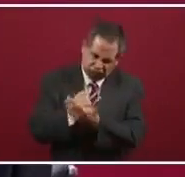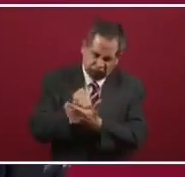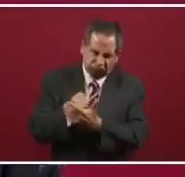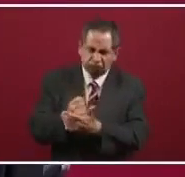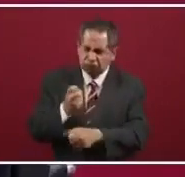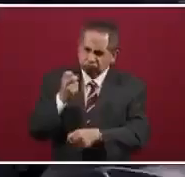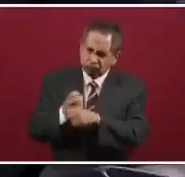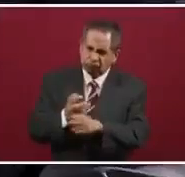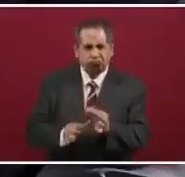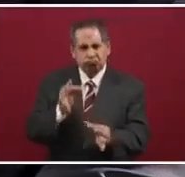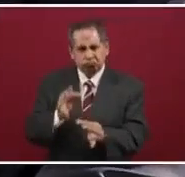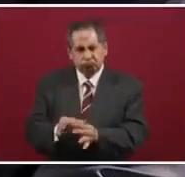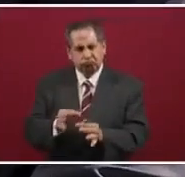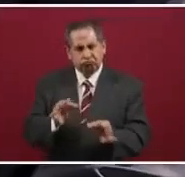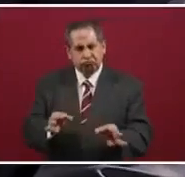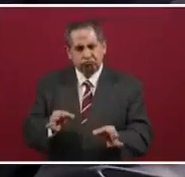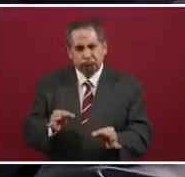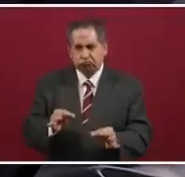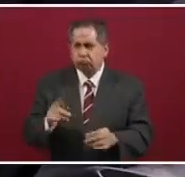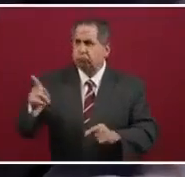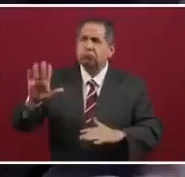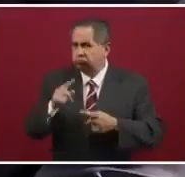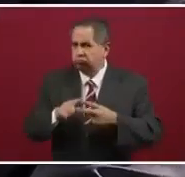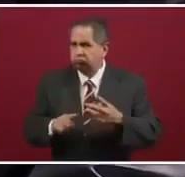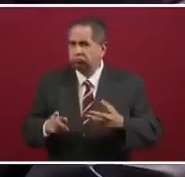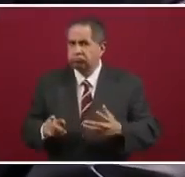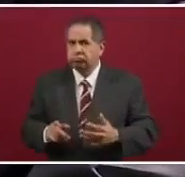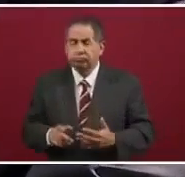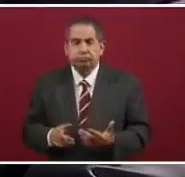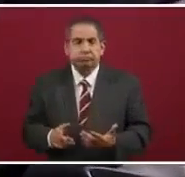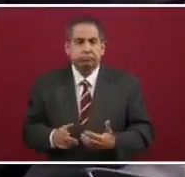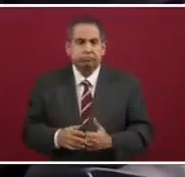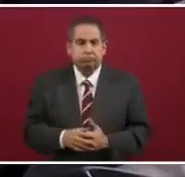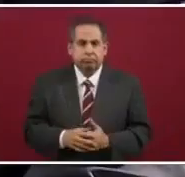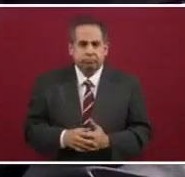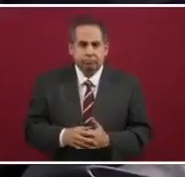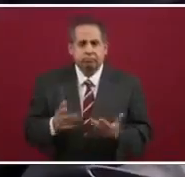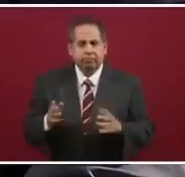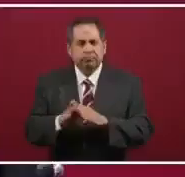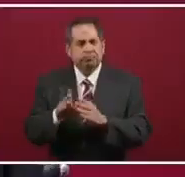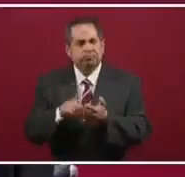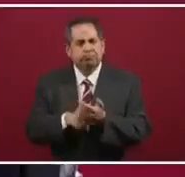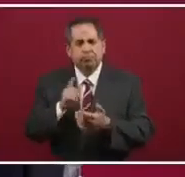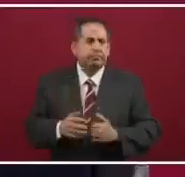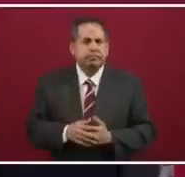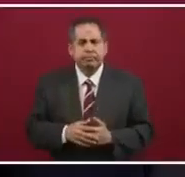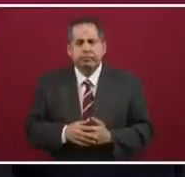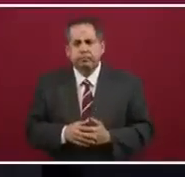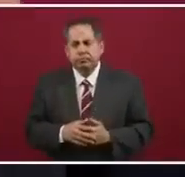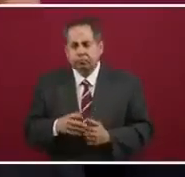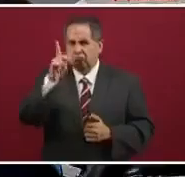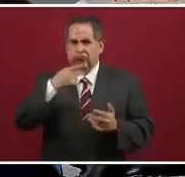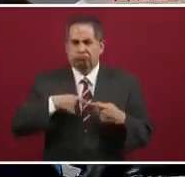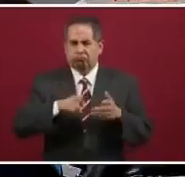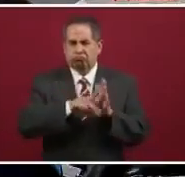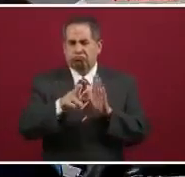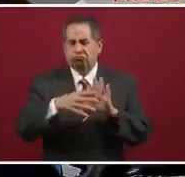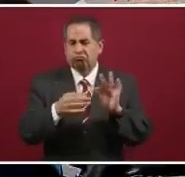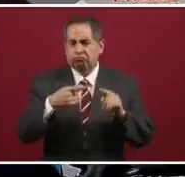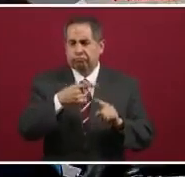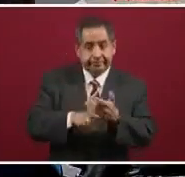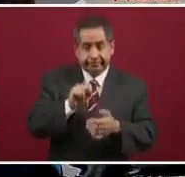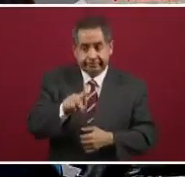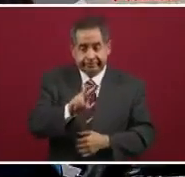exigiendo el cumplimiento de todos los compromisos que se habían hecho. Entonces, sí se trata de un gran periodista. Ese